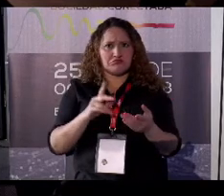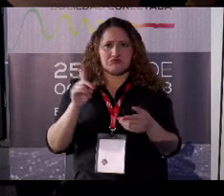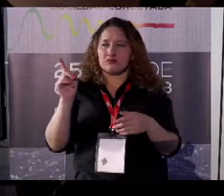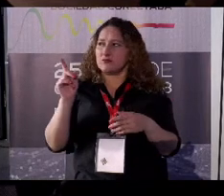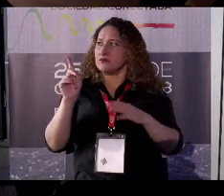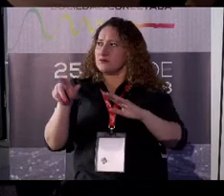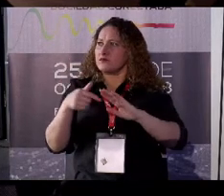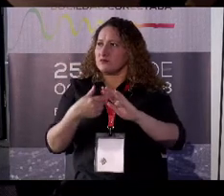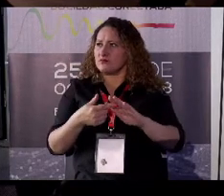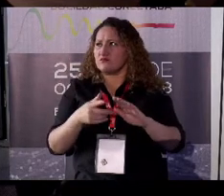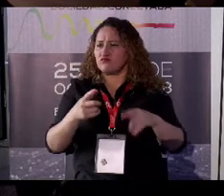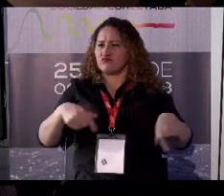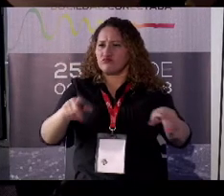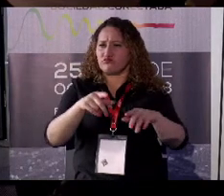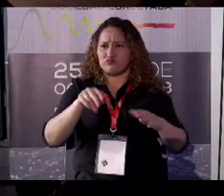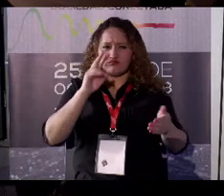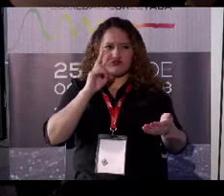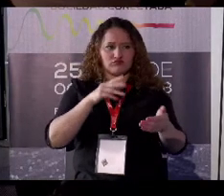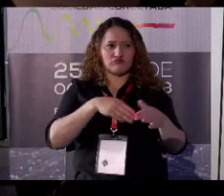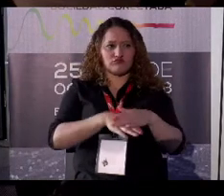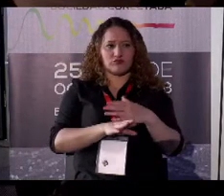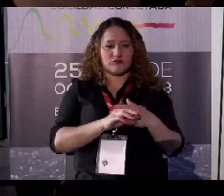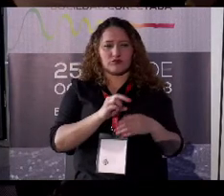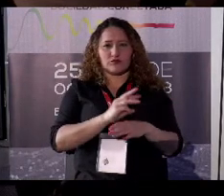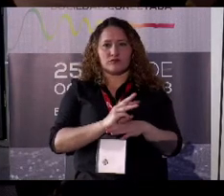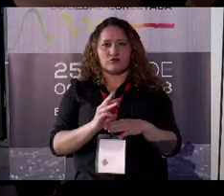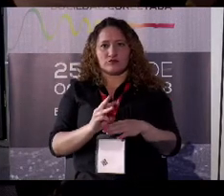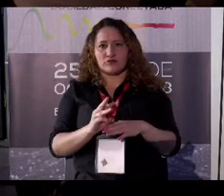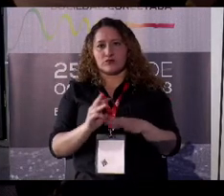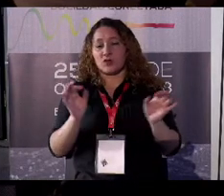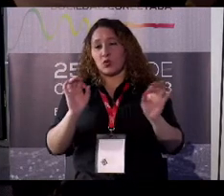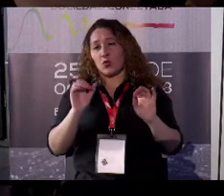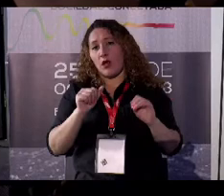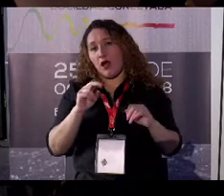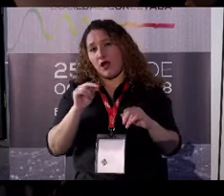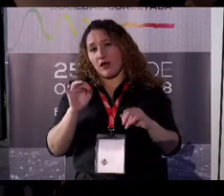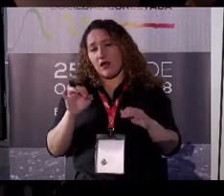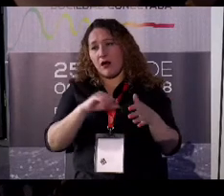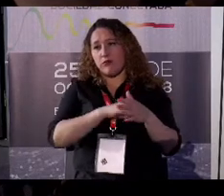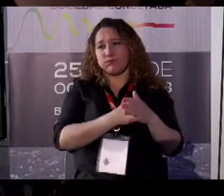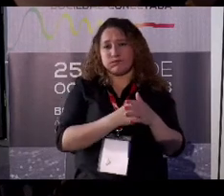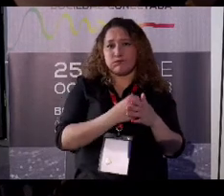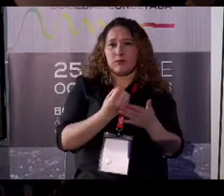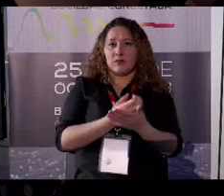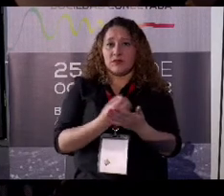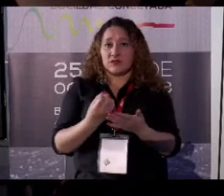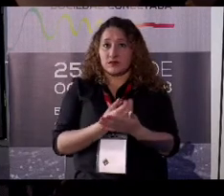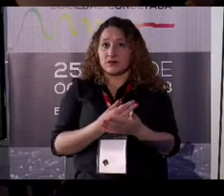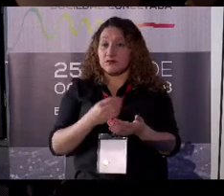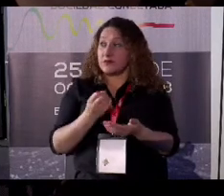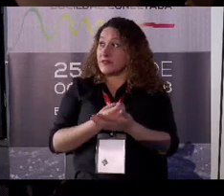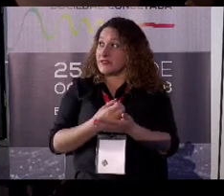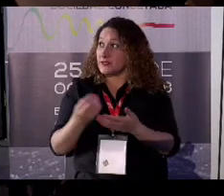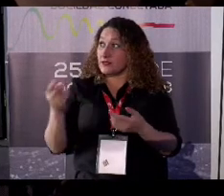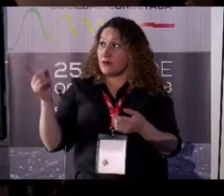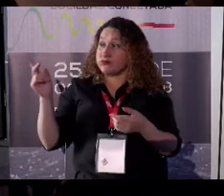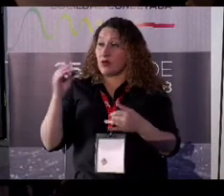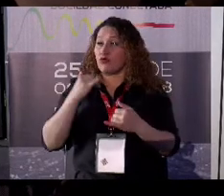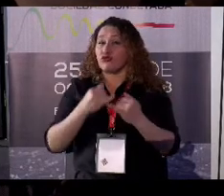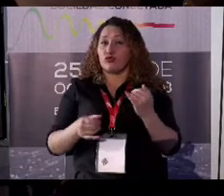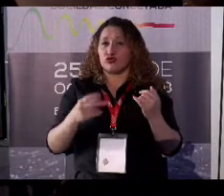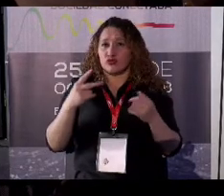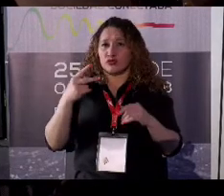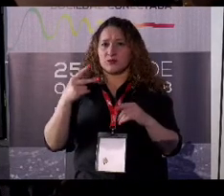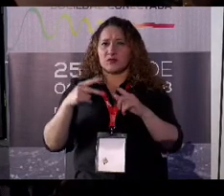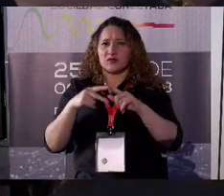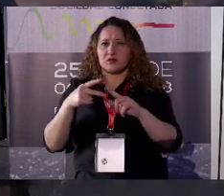presentaciones ustedes tienen acceso a través de la página web o un repositorio de la ANE, las últimas dos filminas de esta presentación, hay una serie